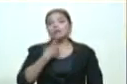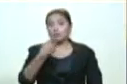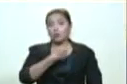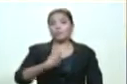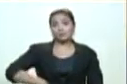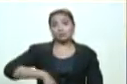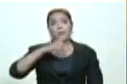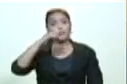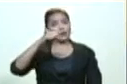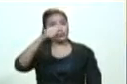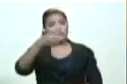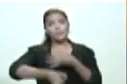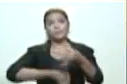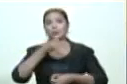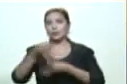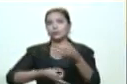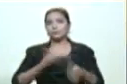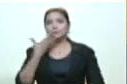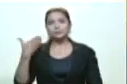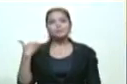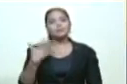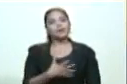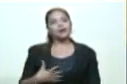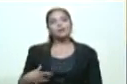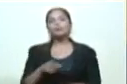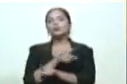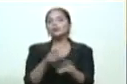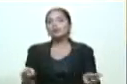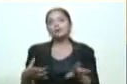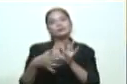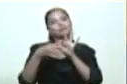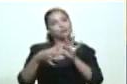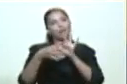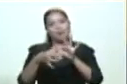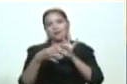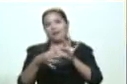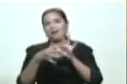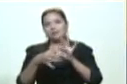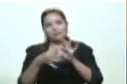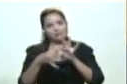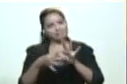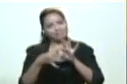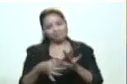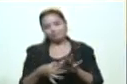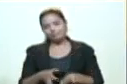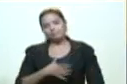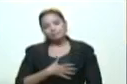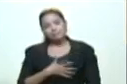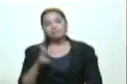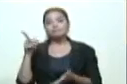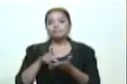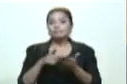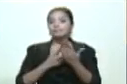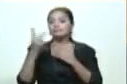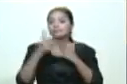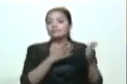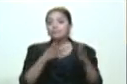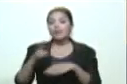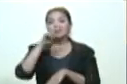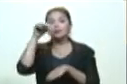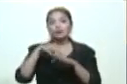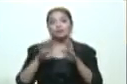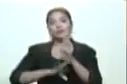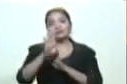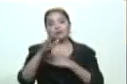presidente Nicolás Maduro. Queremos de ustedes solidaridad, queremos de ustedes que se incorporen a nuestro Plan Nacional de